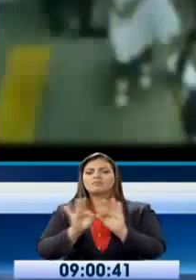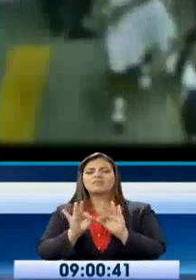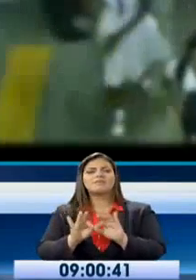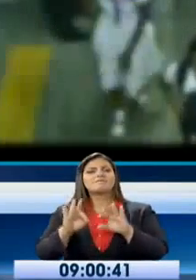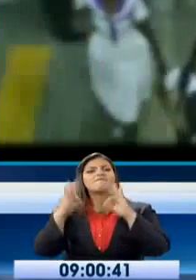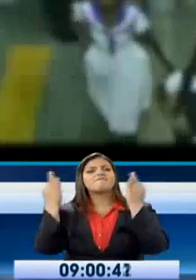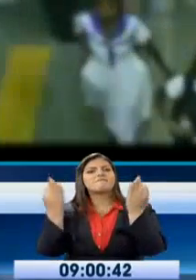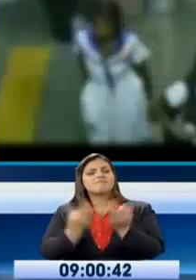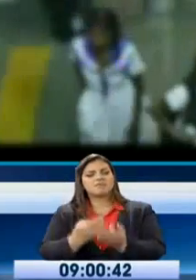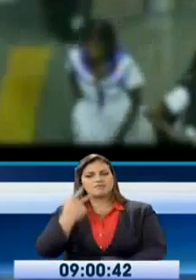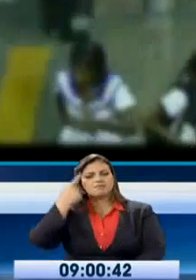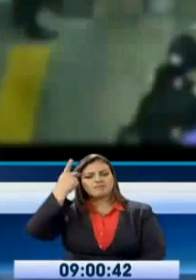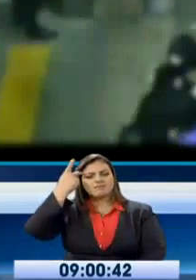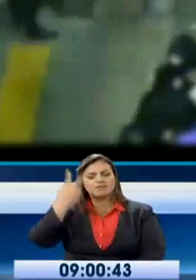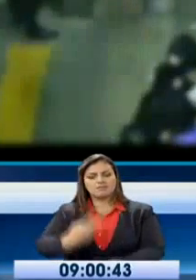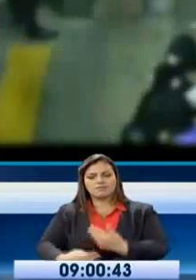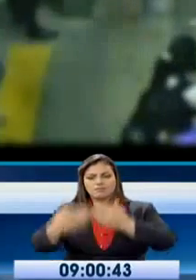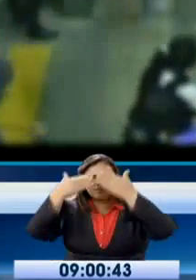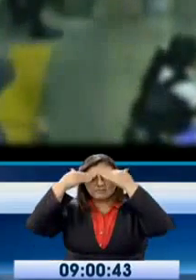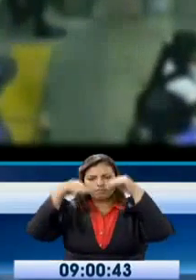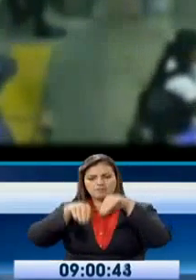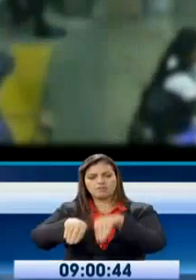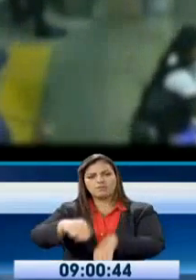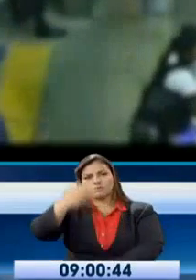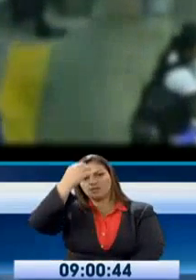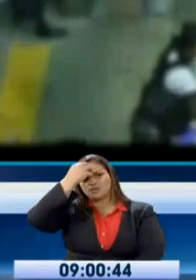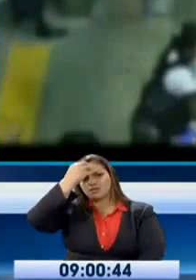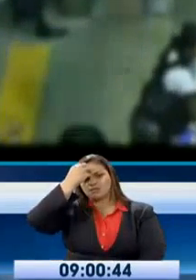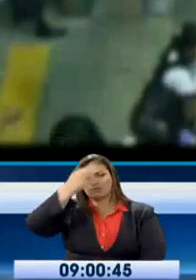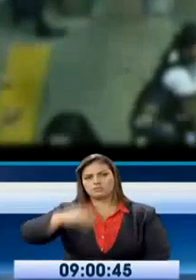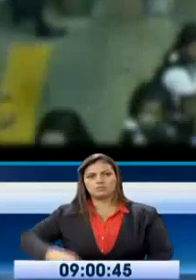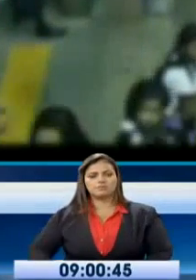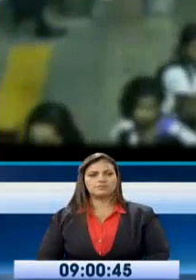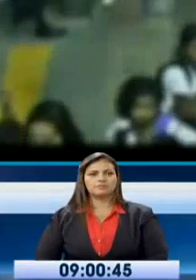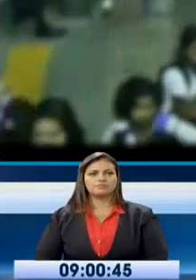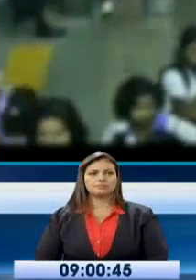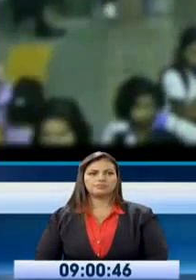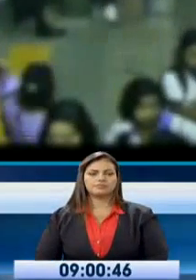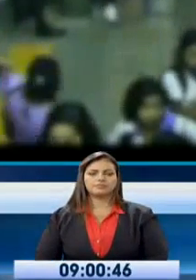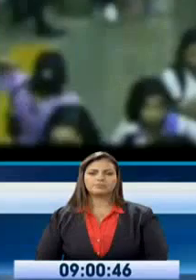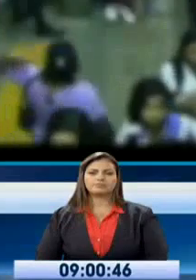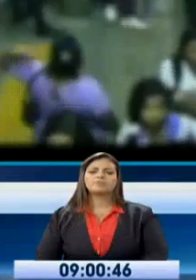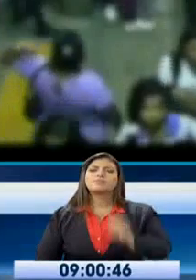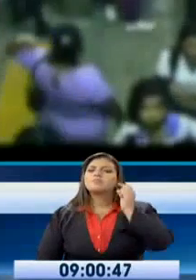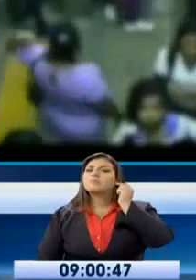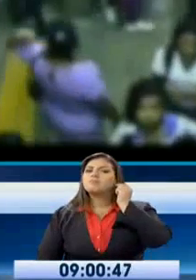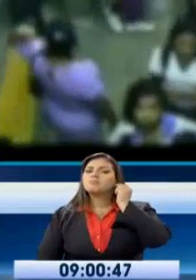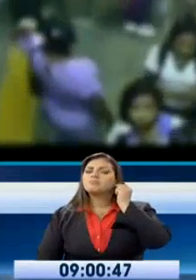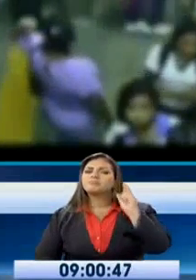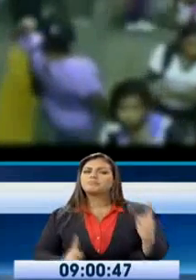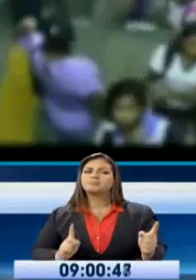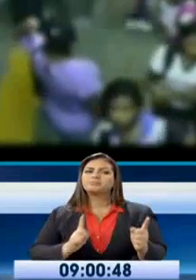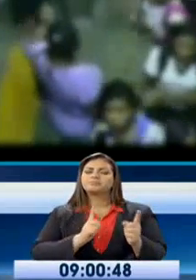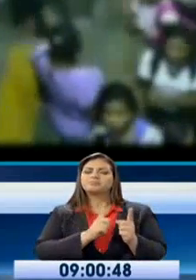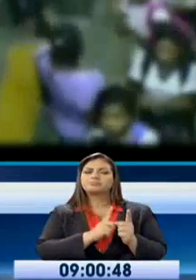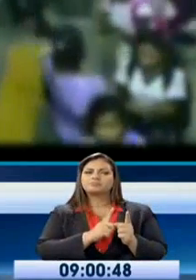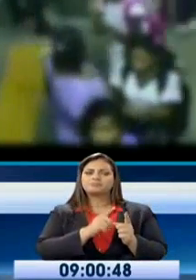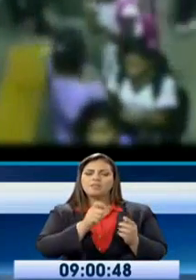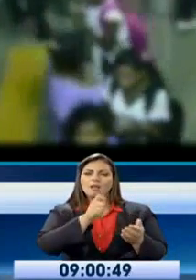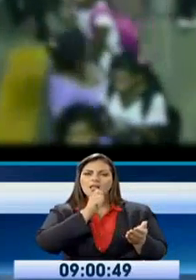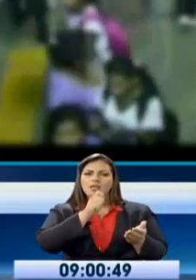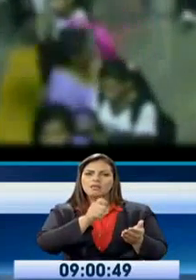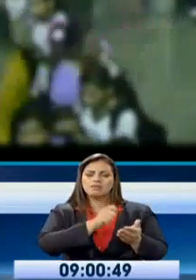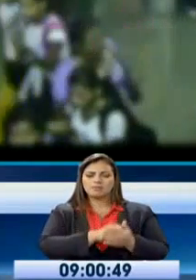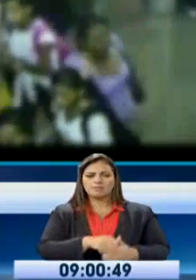allí es donde se debe reforzar. Señora, hablando de los enfrentamientos entre estudiantes, ¿usted ha visto en la parada de la Metrovía, usted ha visto cuando los